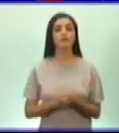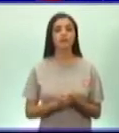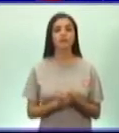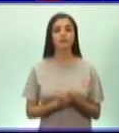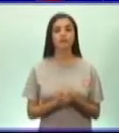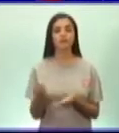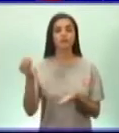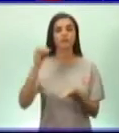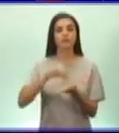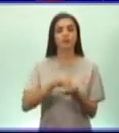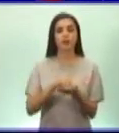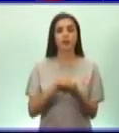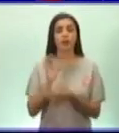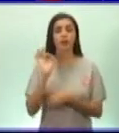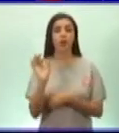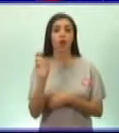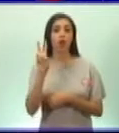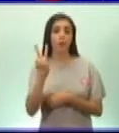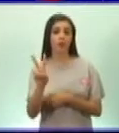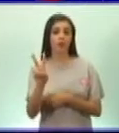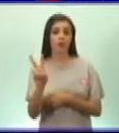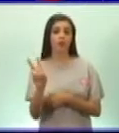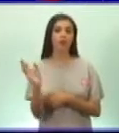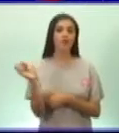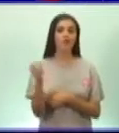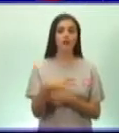colocarle verdadero o falso.